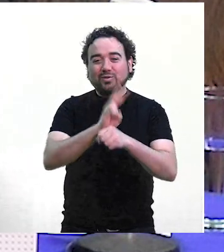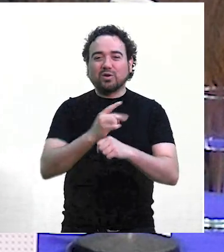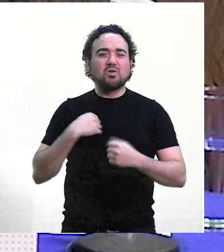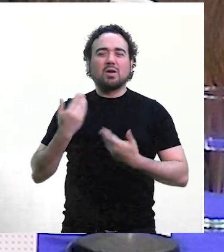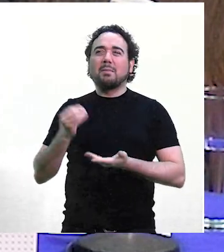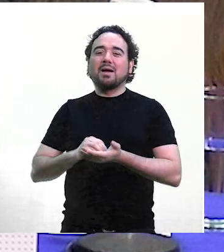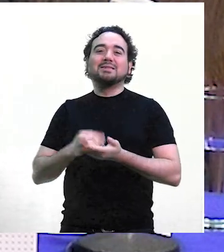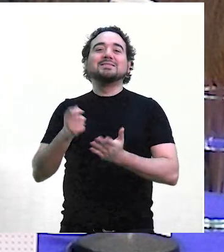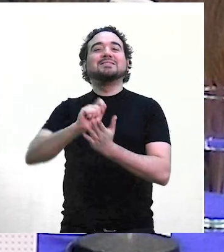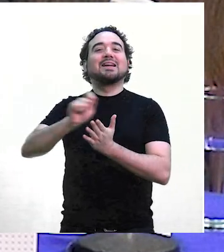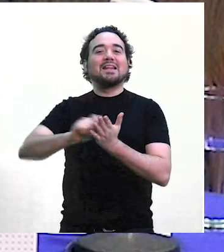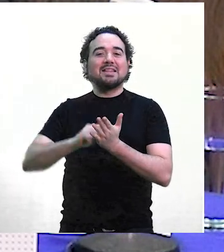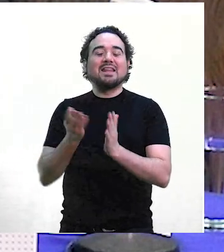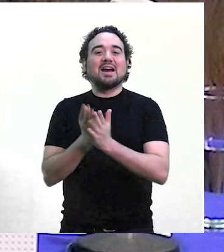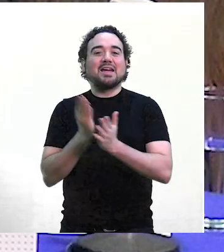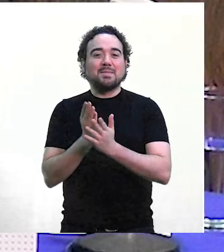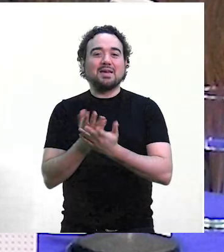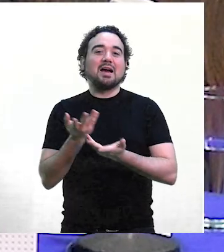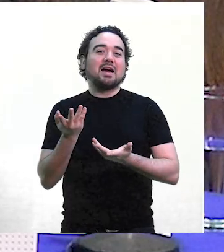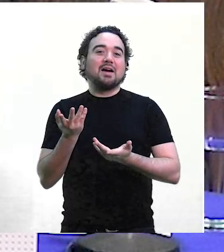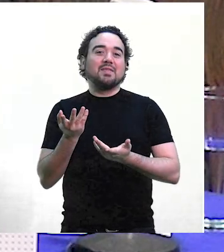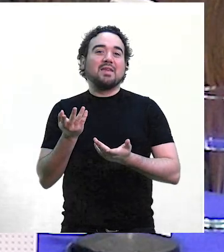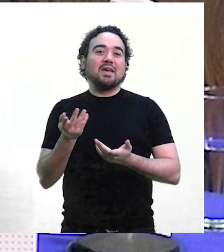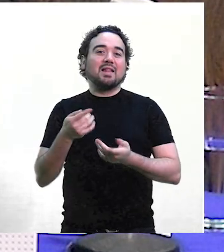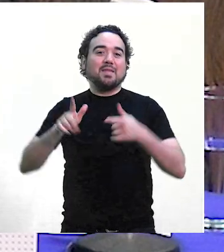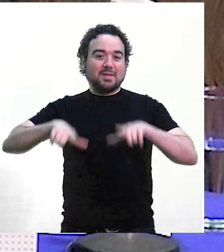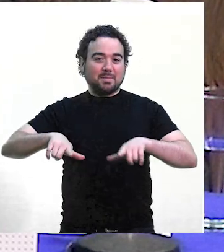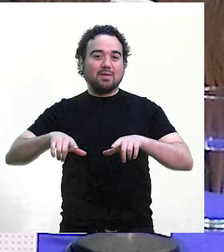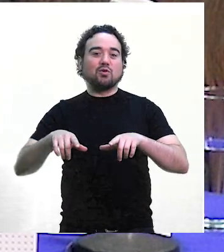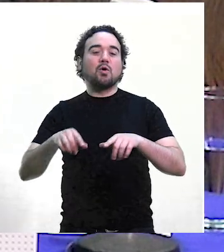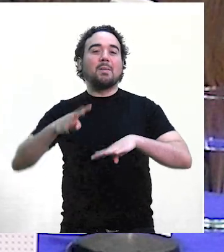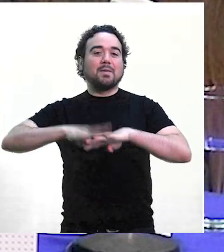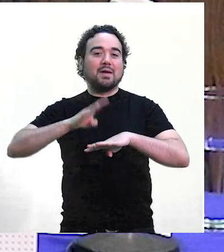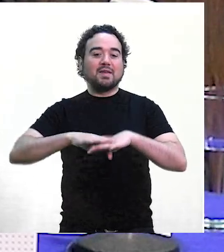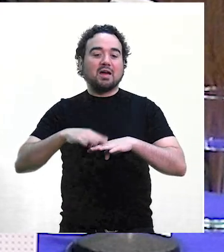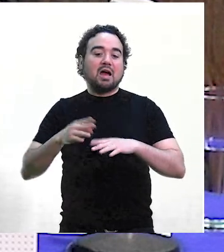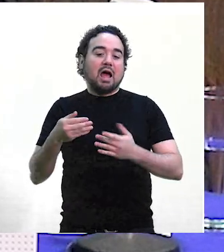soy? Secretaria académica. Secretaria académica del Departamento de Matemáticas hasta unos días más.